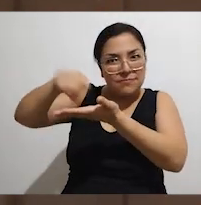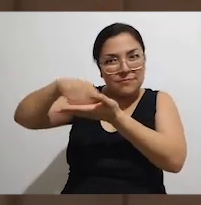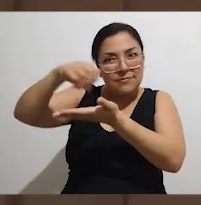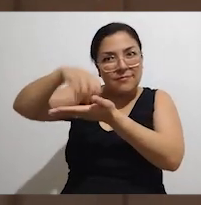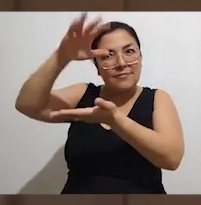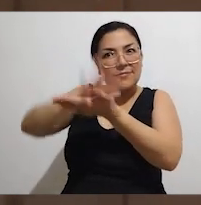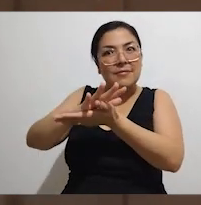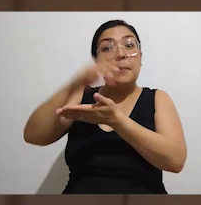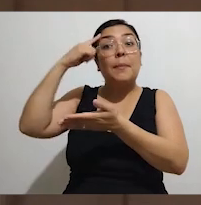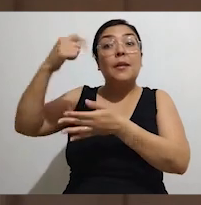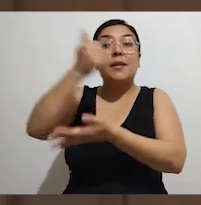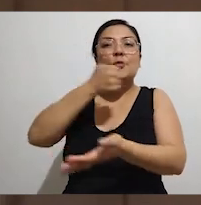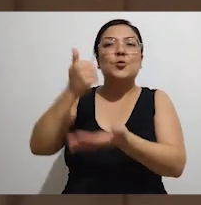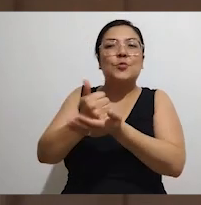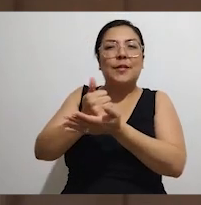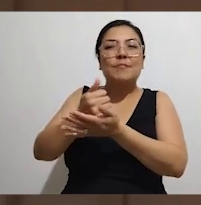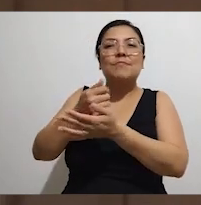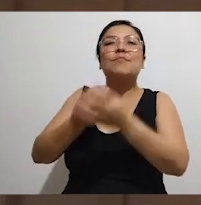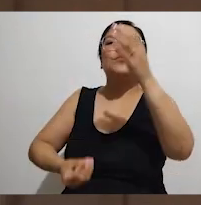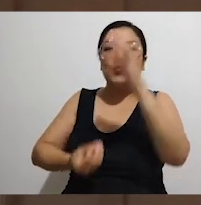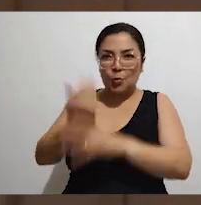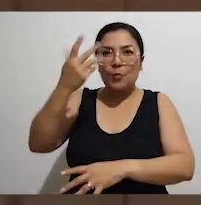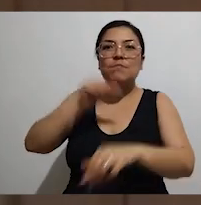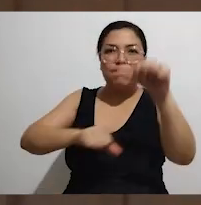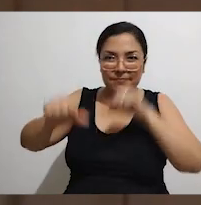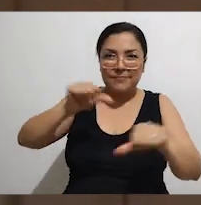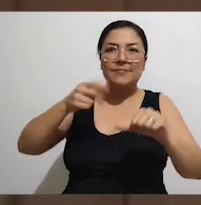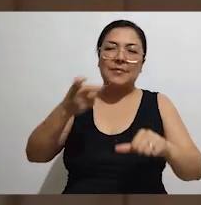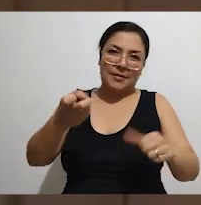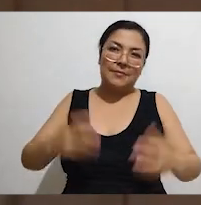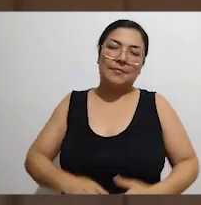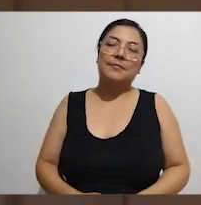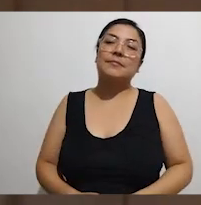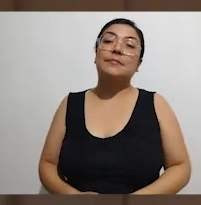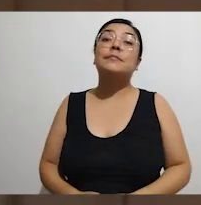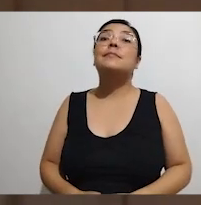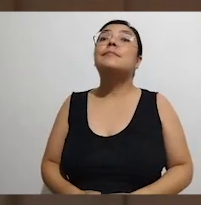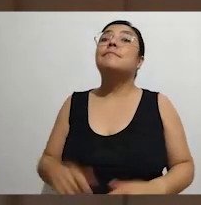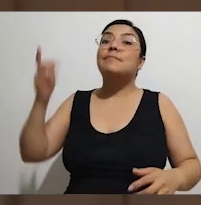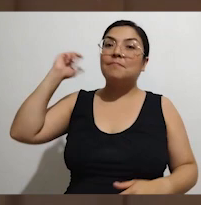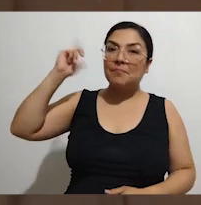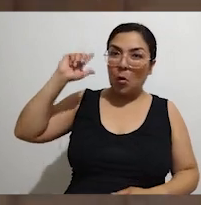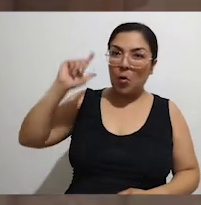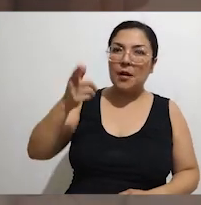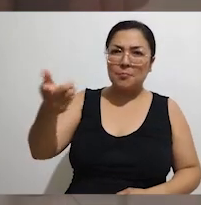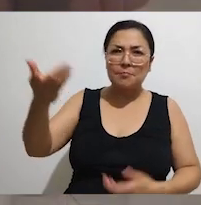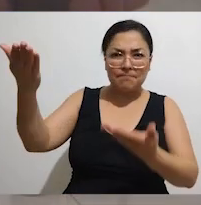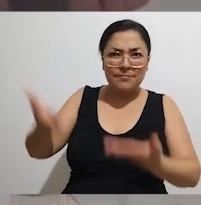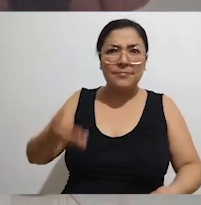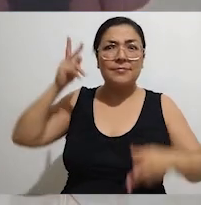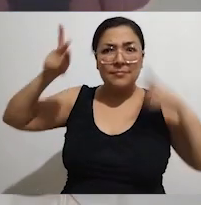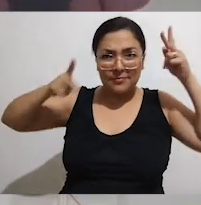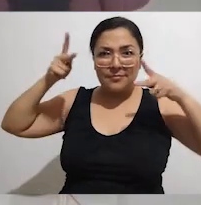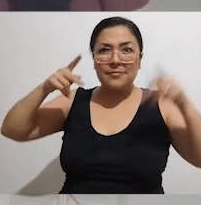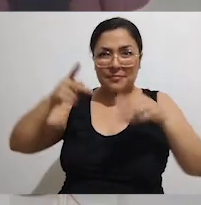de ayuntamientos y de nueva cuenta abriremos la convocatoria en su oportunidad para la observación electoral. Y ojalá y de nueva cuenta lo podamos tener aquí con nosotros en la urna